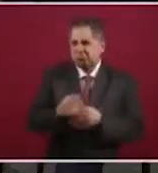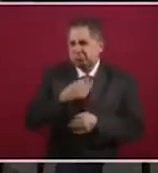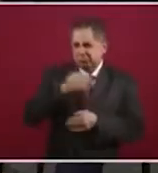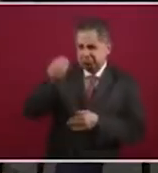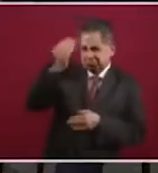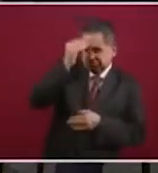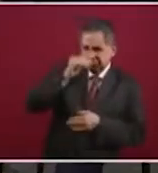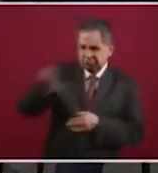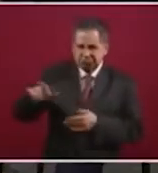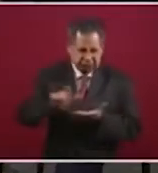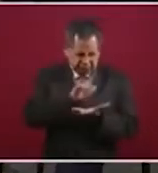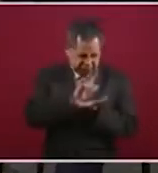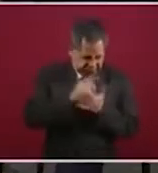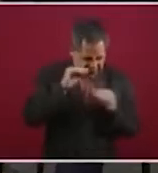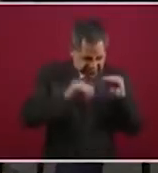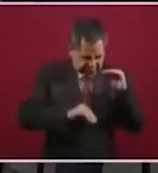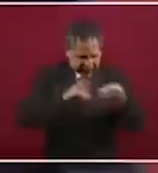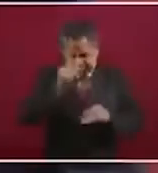y legal